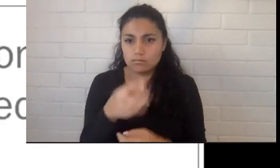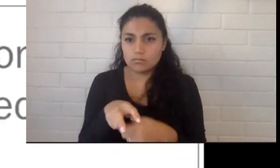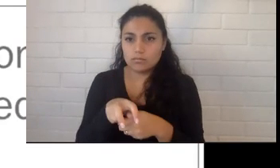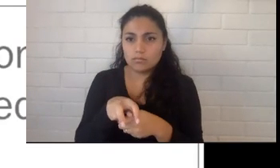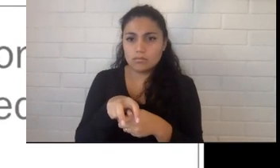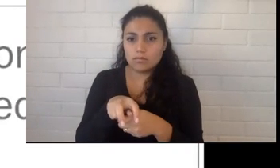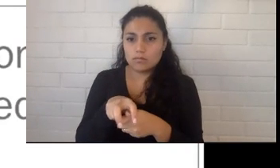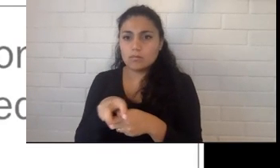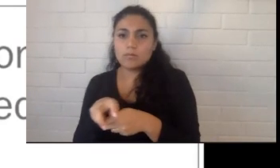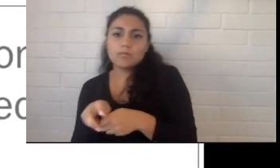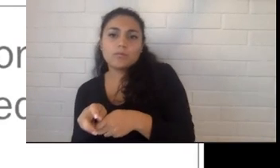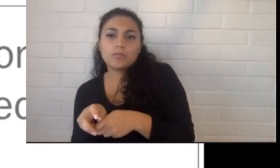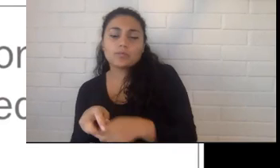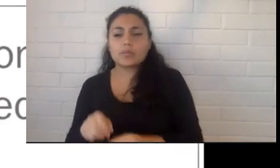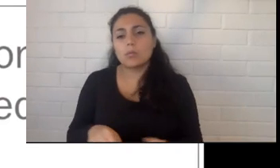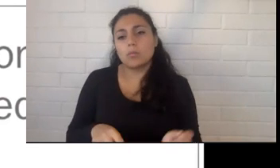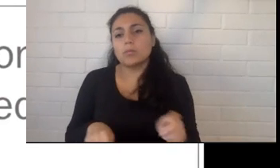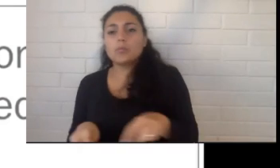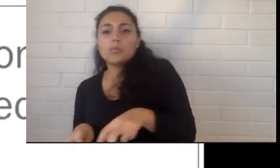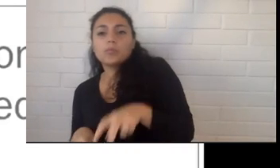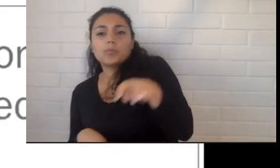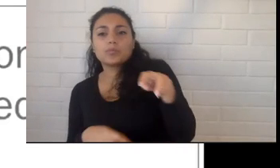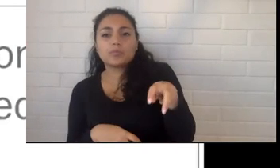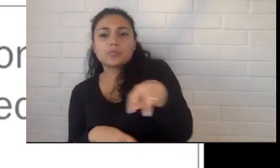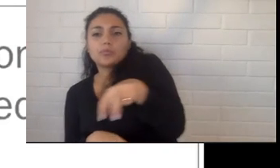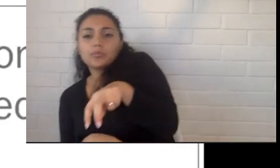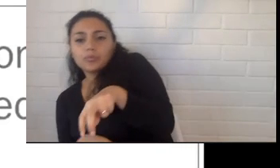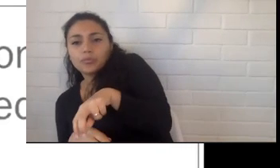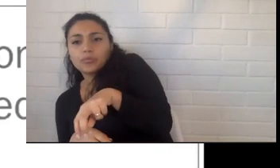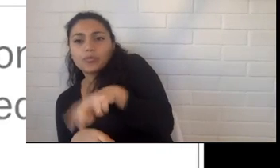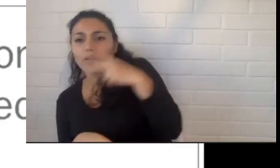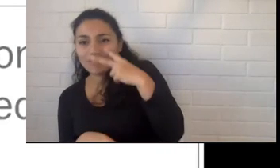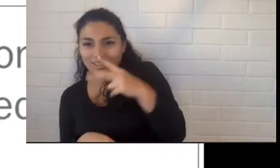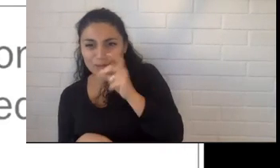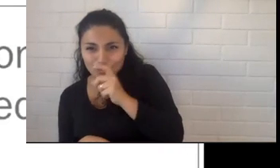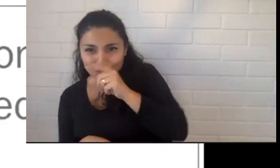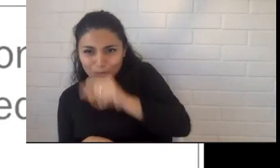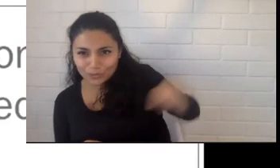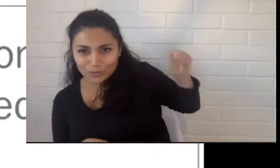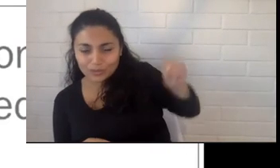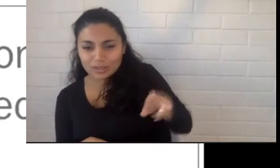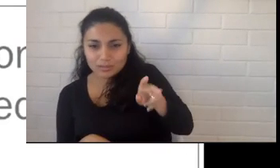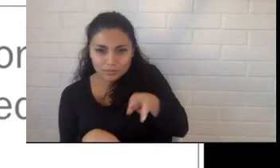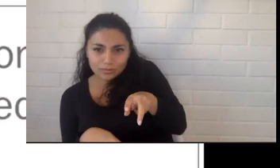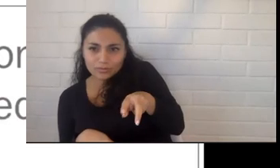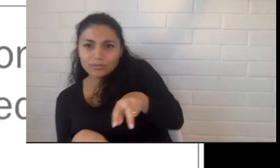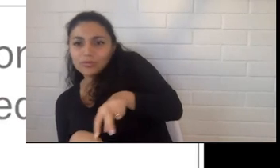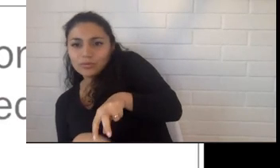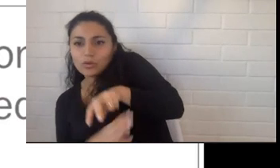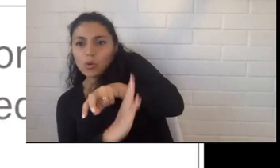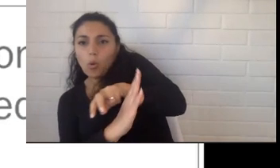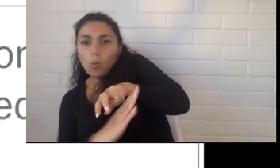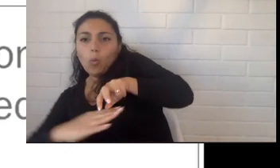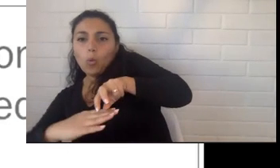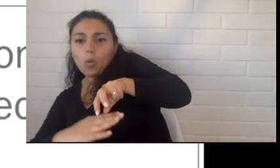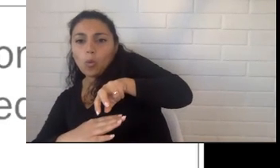encuentra que está más cargada para un lado que otro. De hecho, si se fijan en esta raya roja, se encuentra que se mucho más curvada para